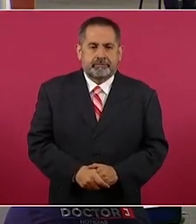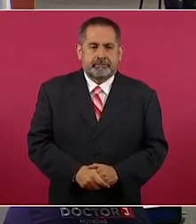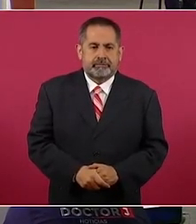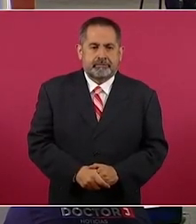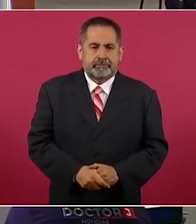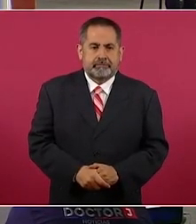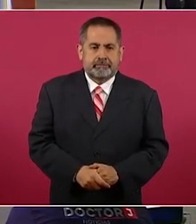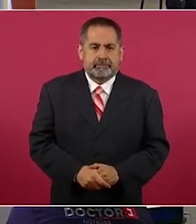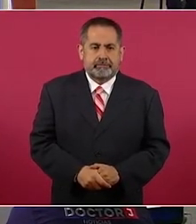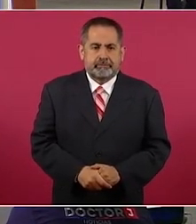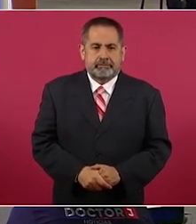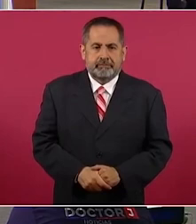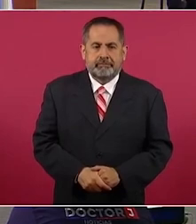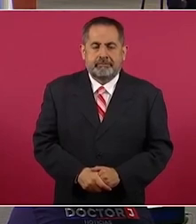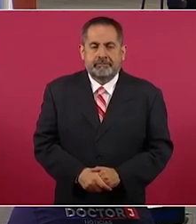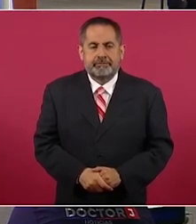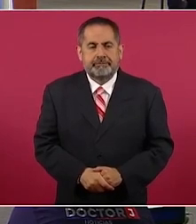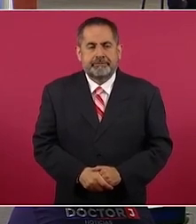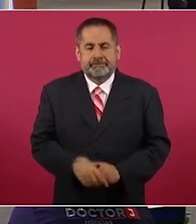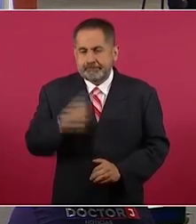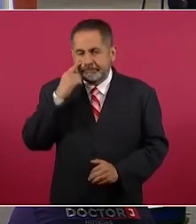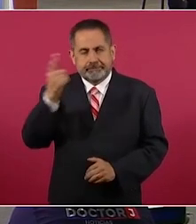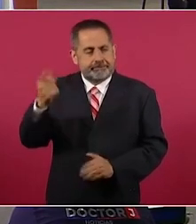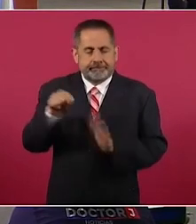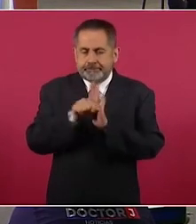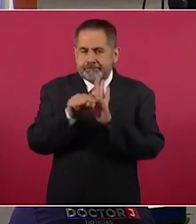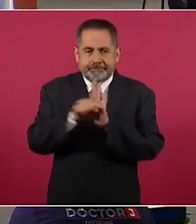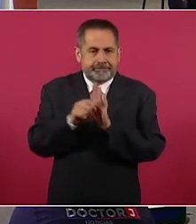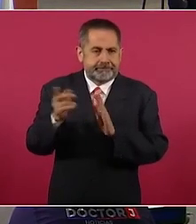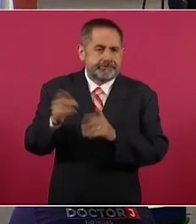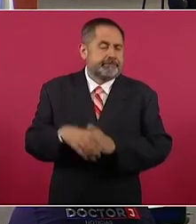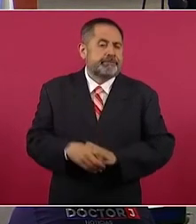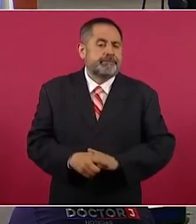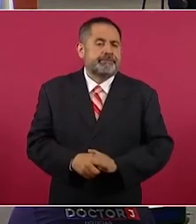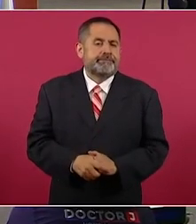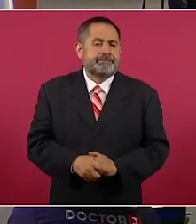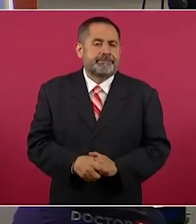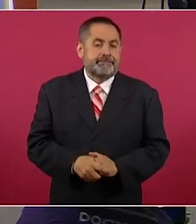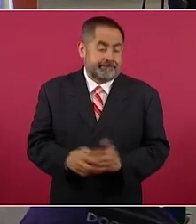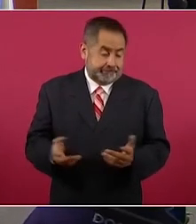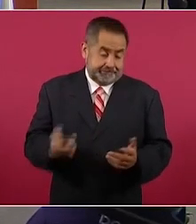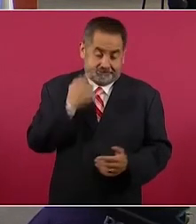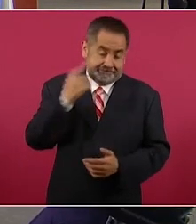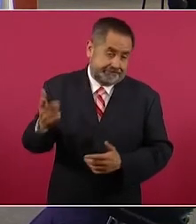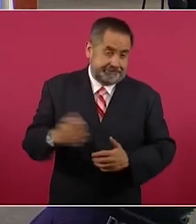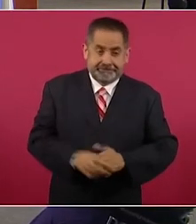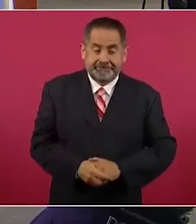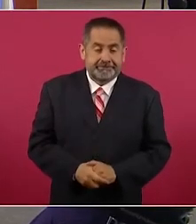miren, la primera.